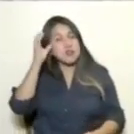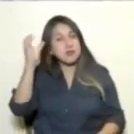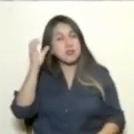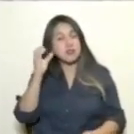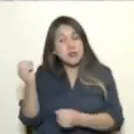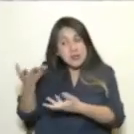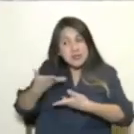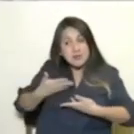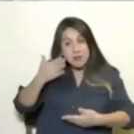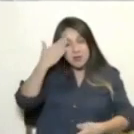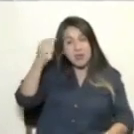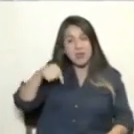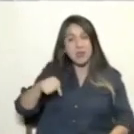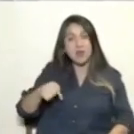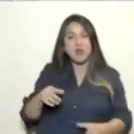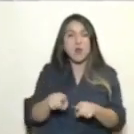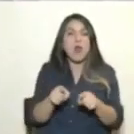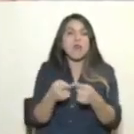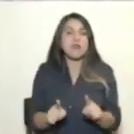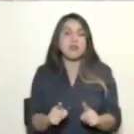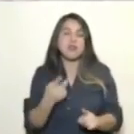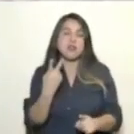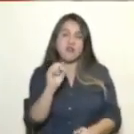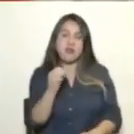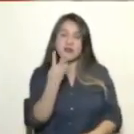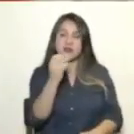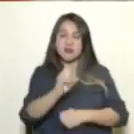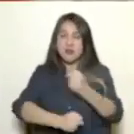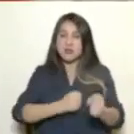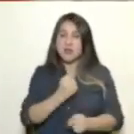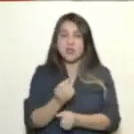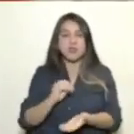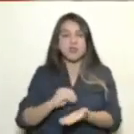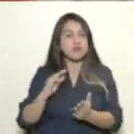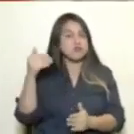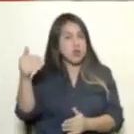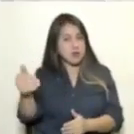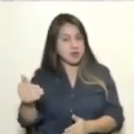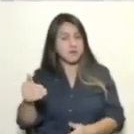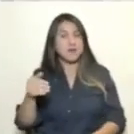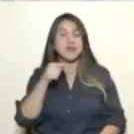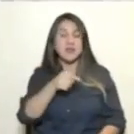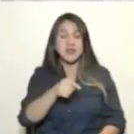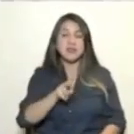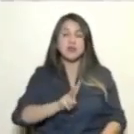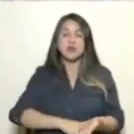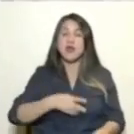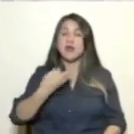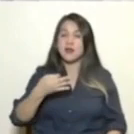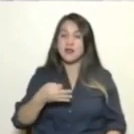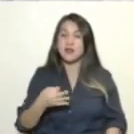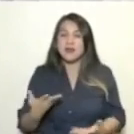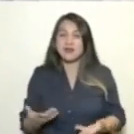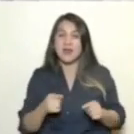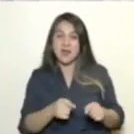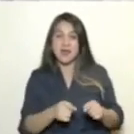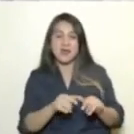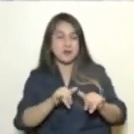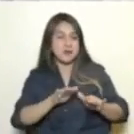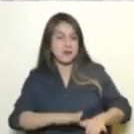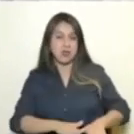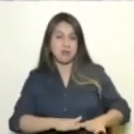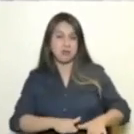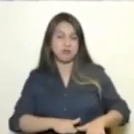recibió hoy ya van a ser distintos en 20 o 30 años más. Y esa yo creo que es una realidad que está ahí para